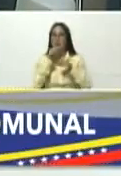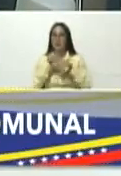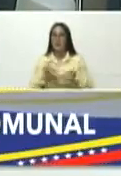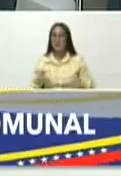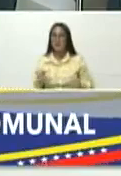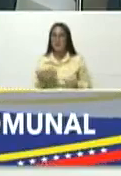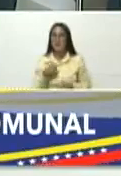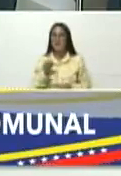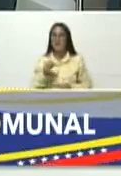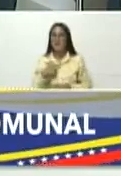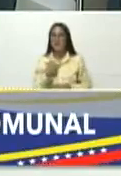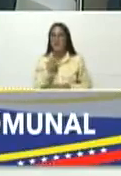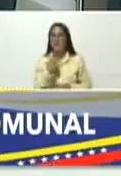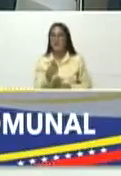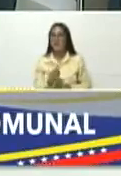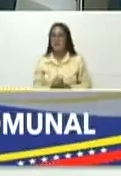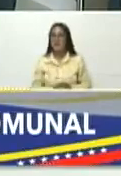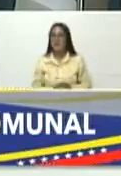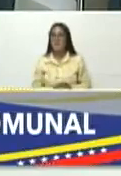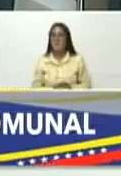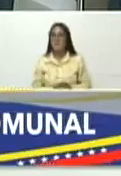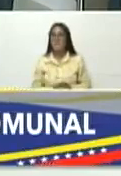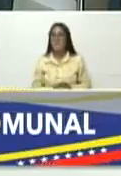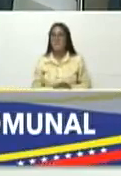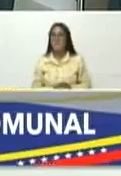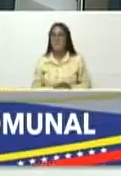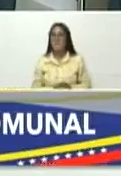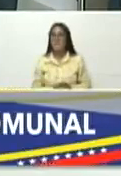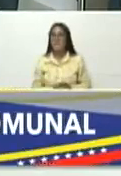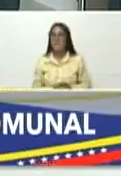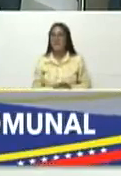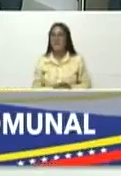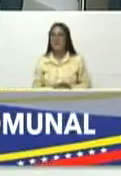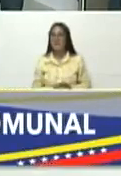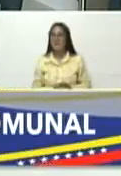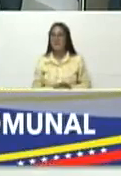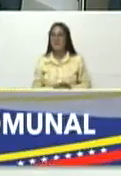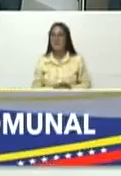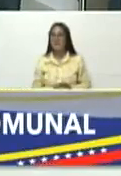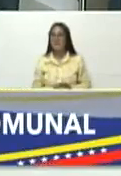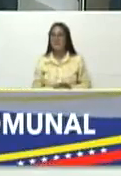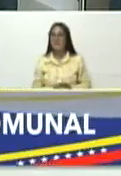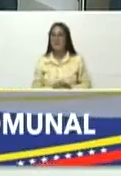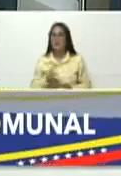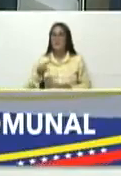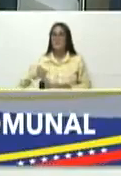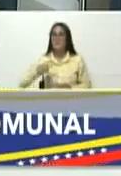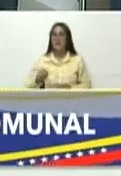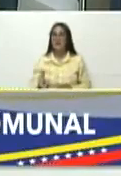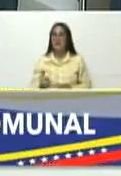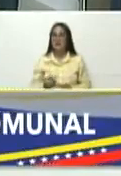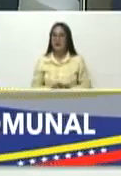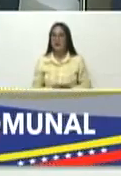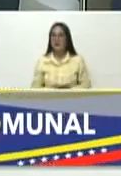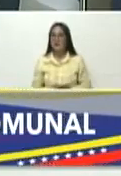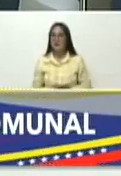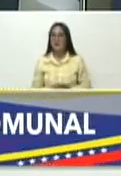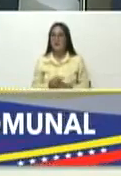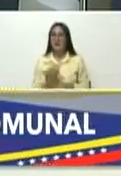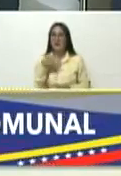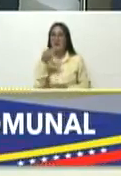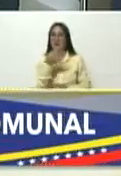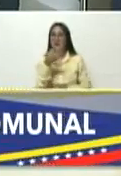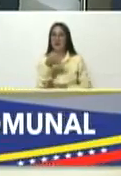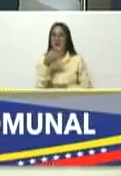le puedo decir, Padre Numa. ¿Qué digo, Márquez? ¿Cuánto? Mañana, en horas de la